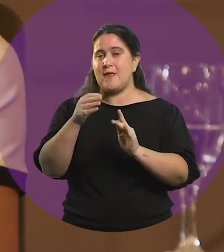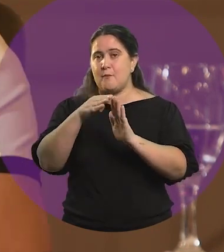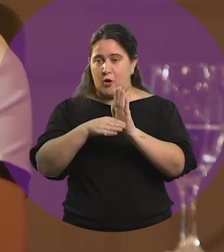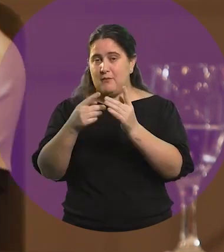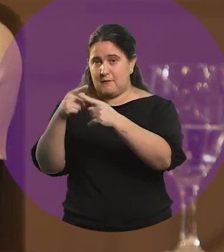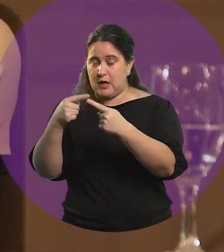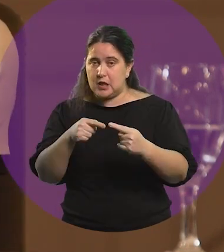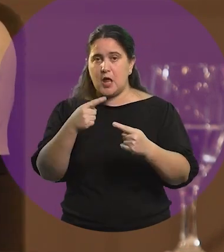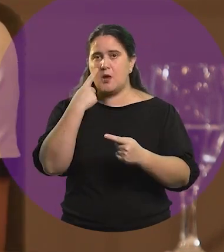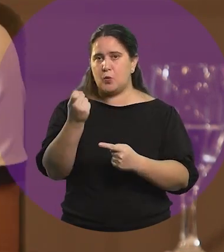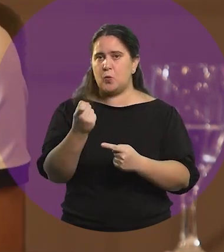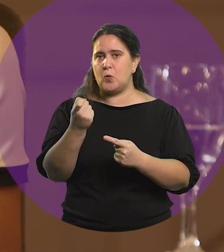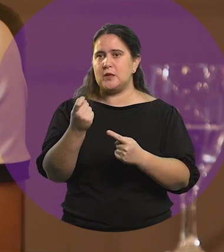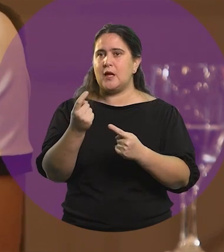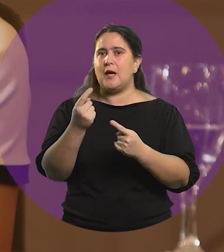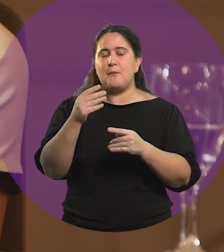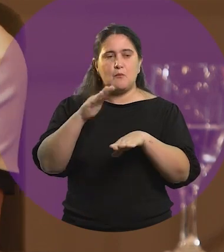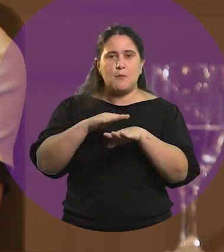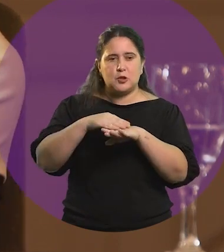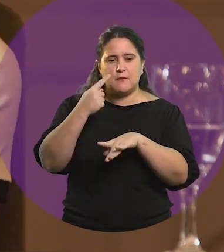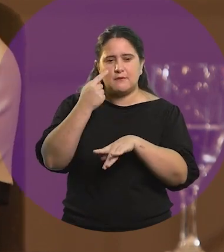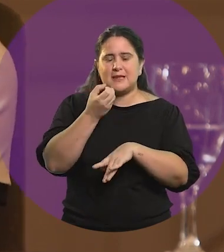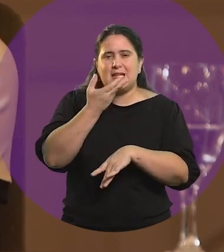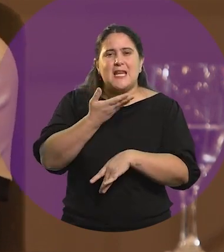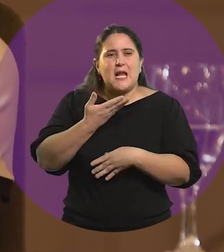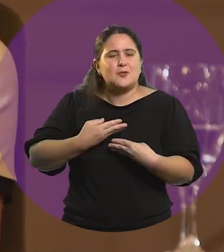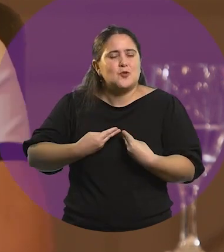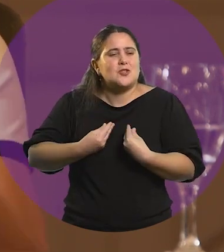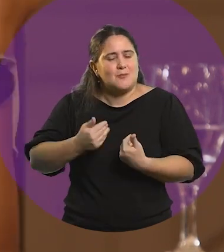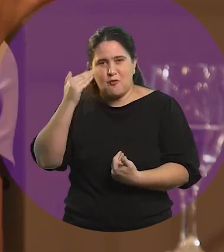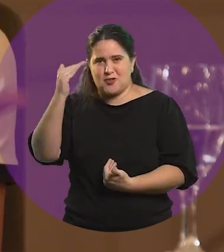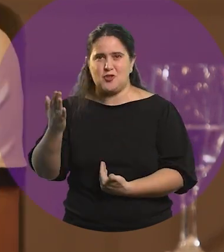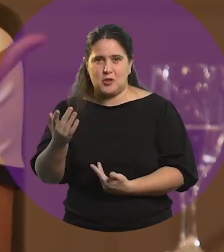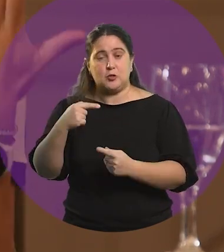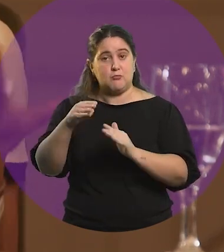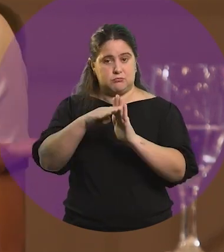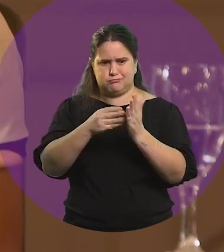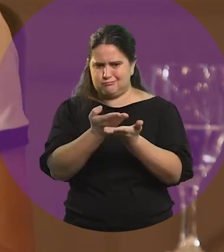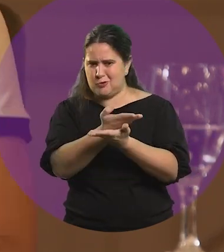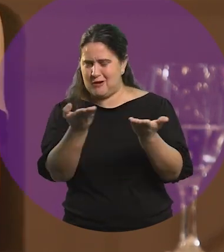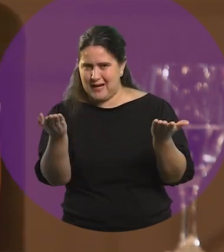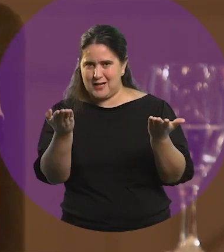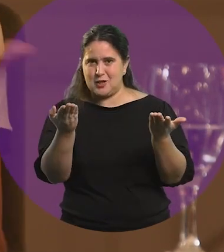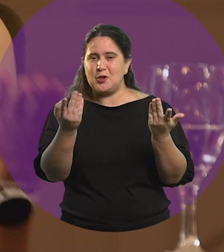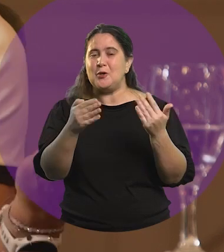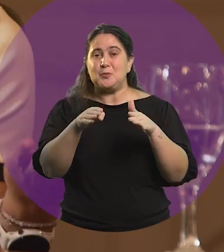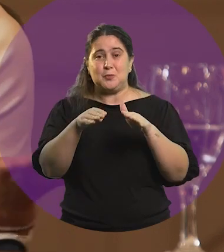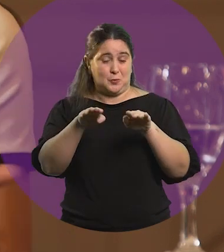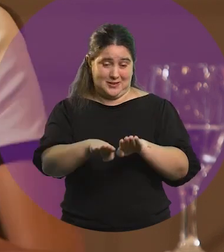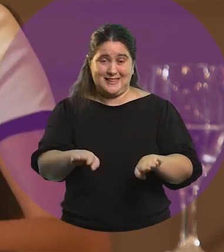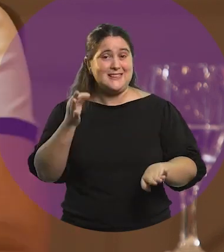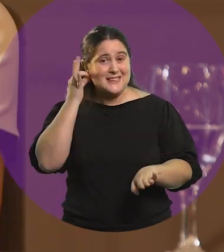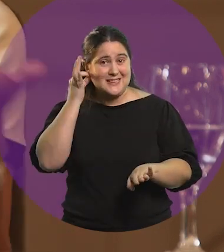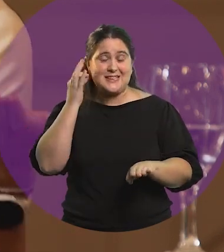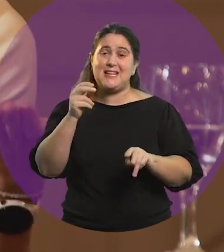distintos programas, es que cuando vamos a medir percepciones de los docentes, y en esto hay un programa que lo muestra claramente, las niñas en